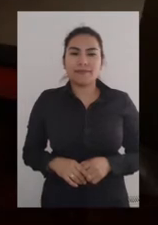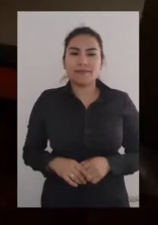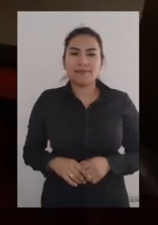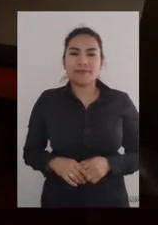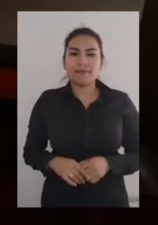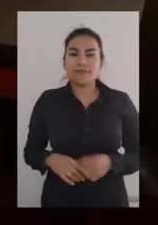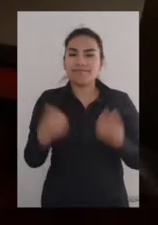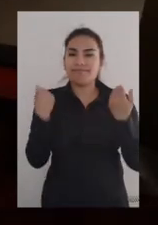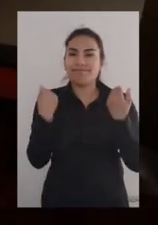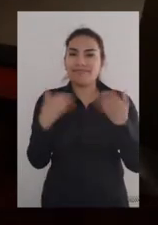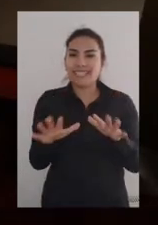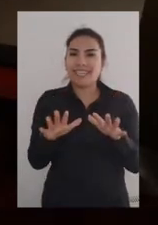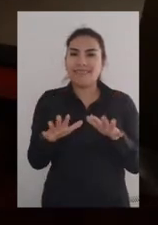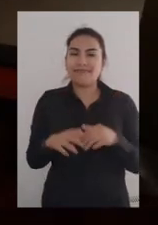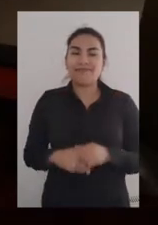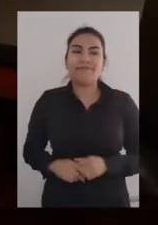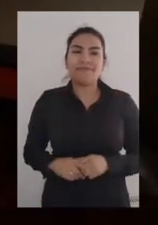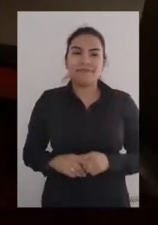ya